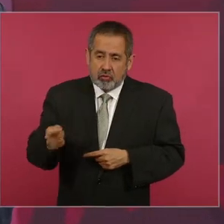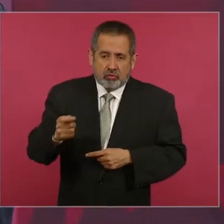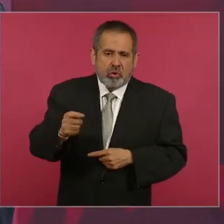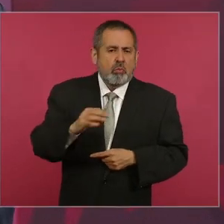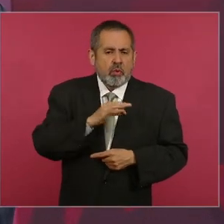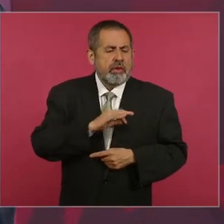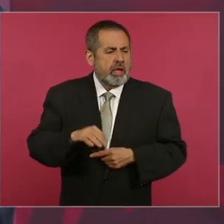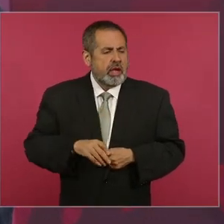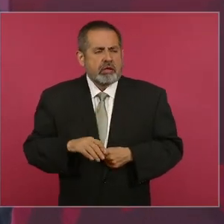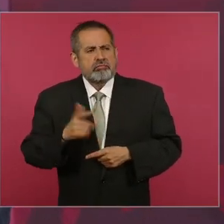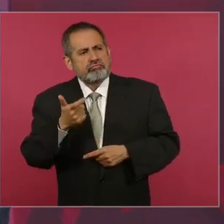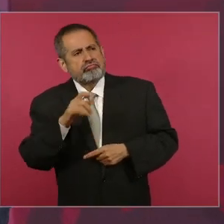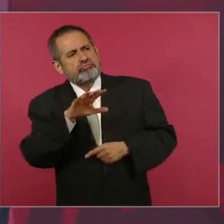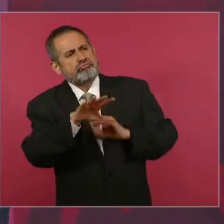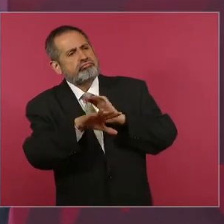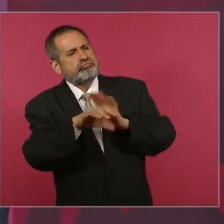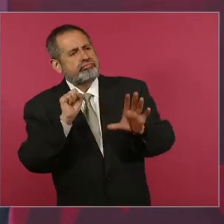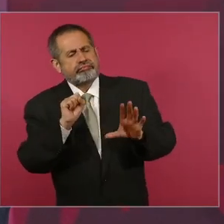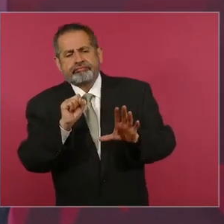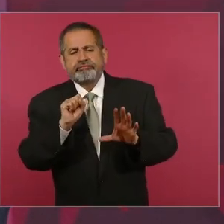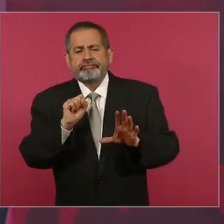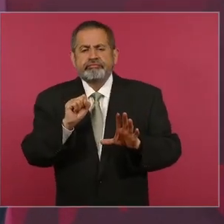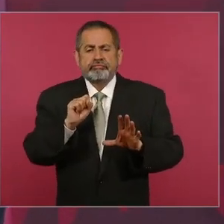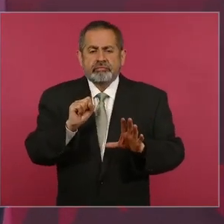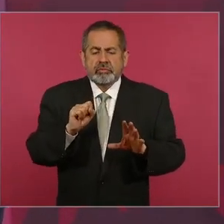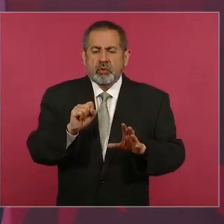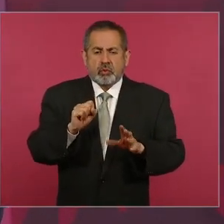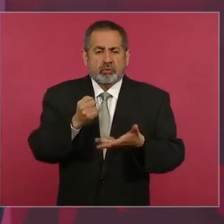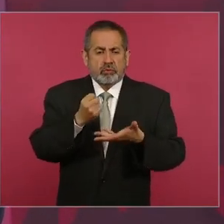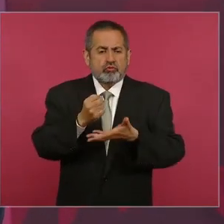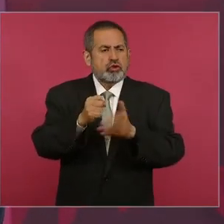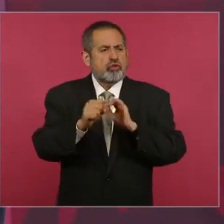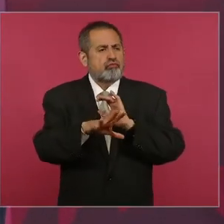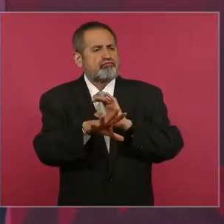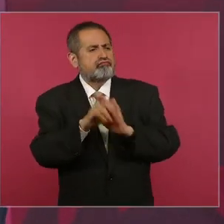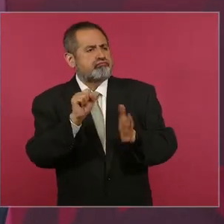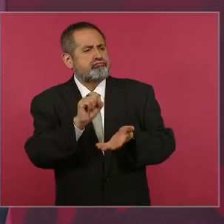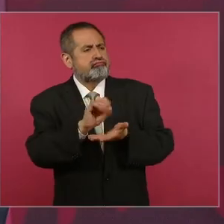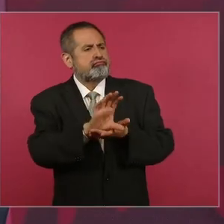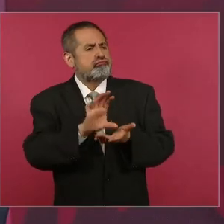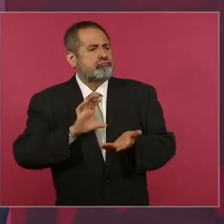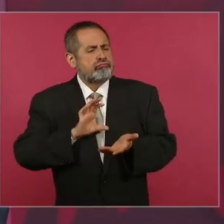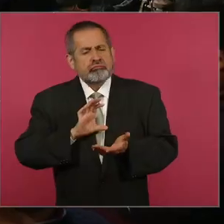pudiera disponer de un presupuesto